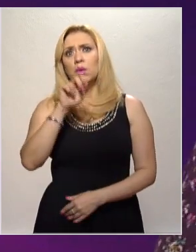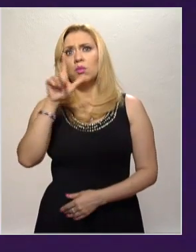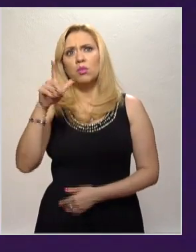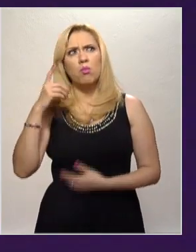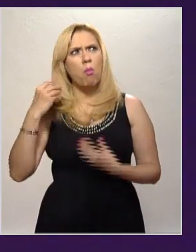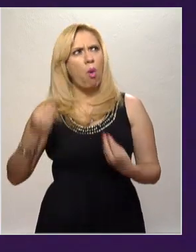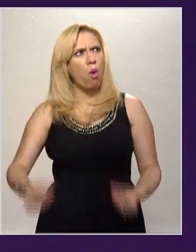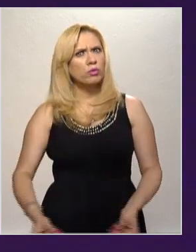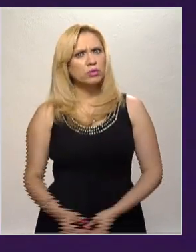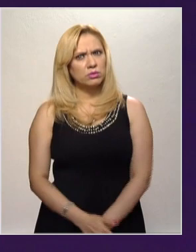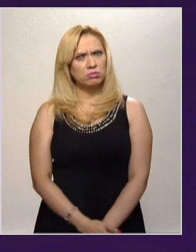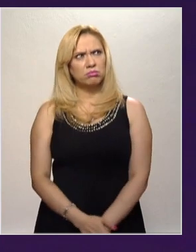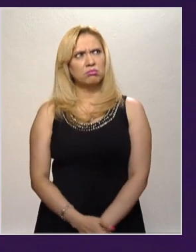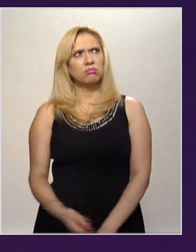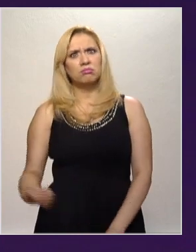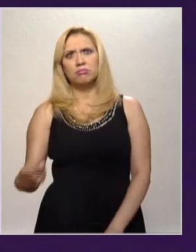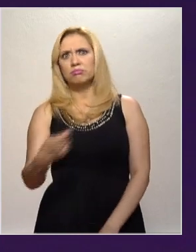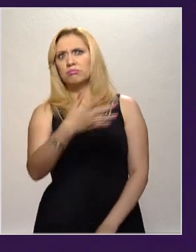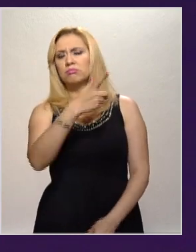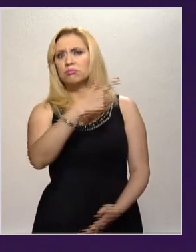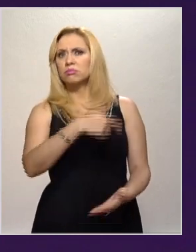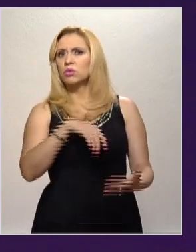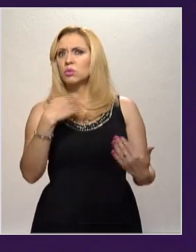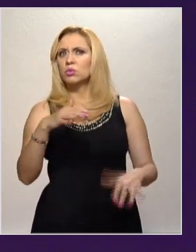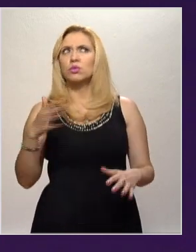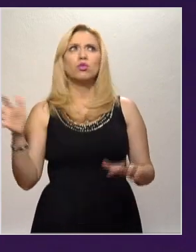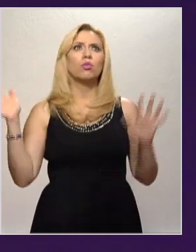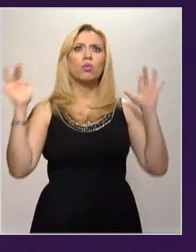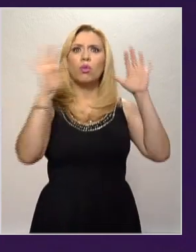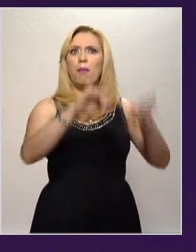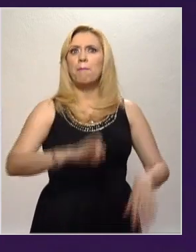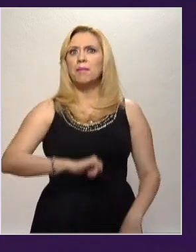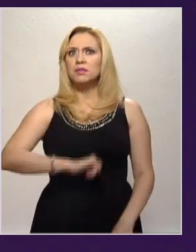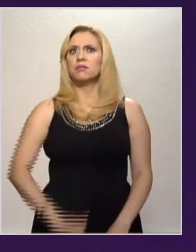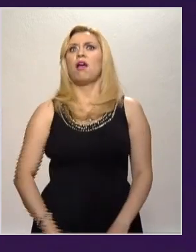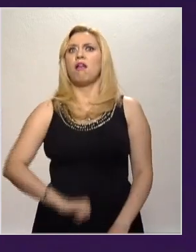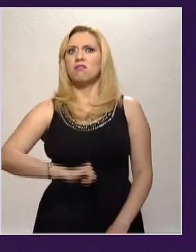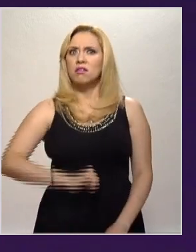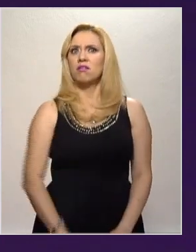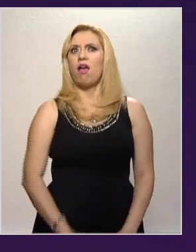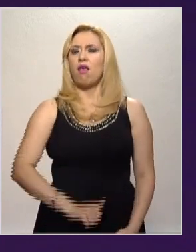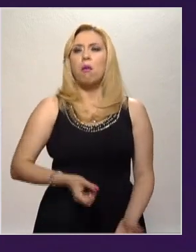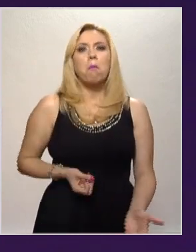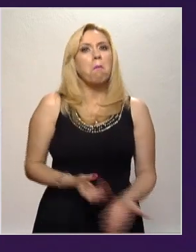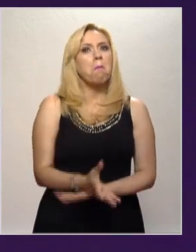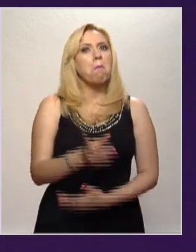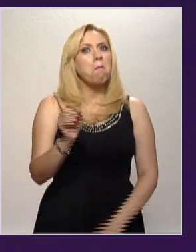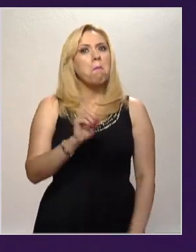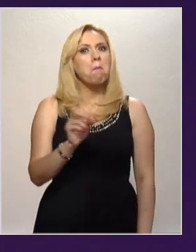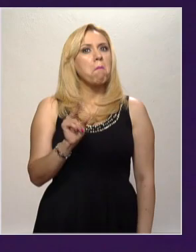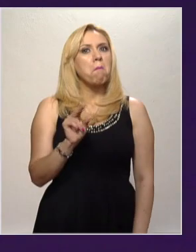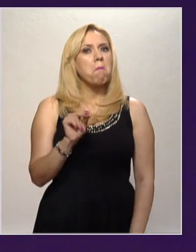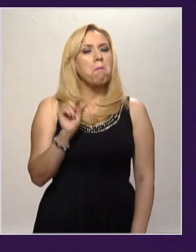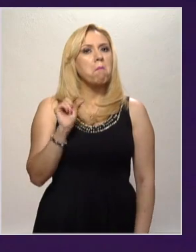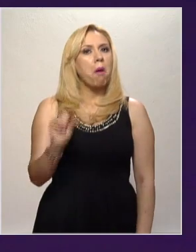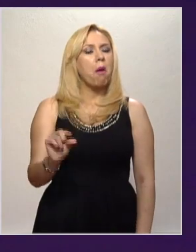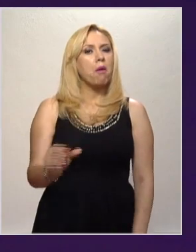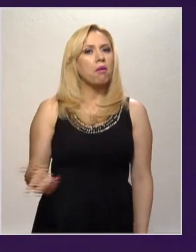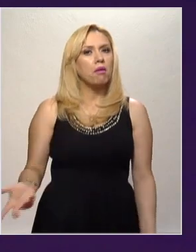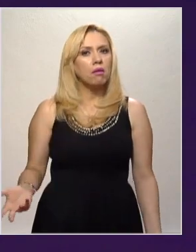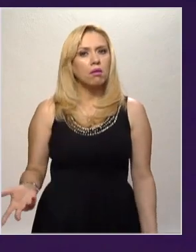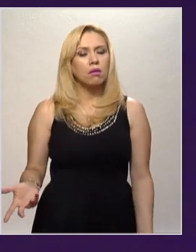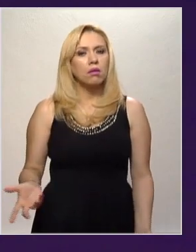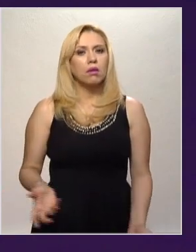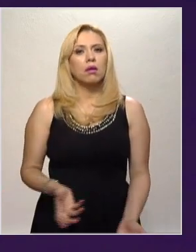alusión de que al estado se le conoce como la capital de la cesárea. Y bueno, como también ustedes seguramente lo saben muy bien, lo deseable es que